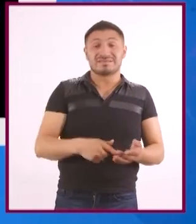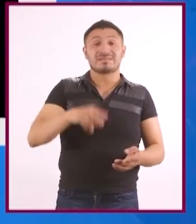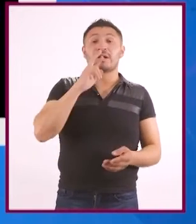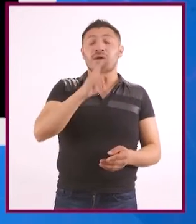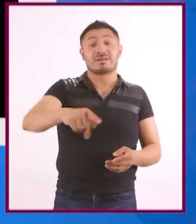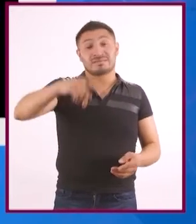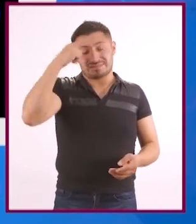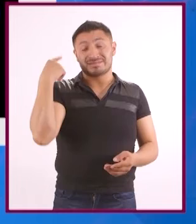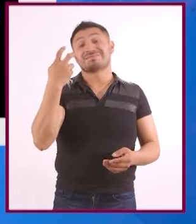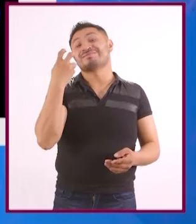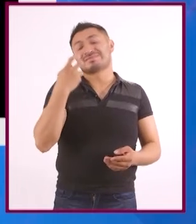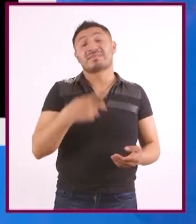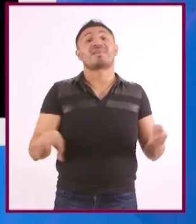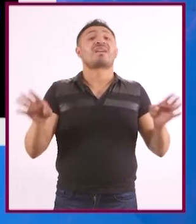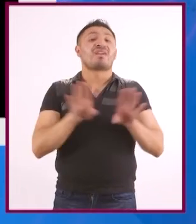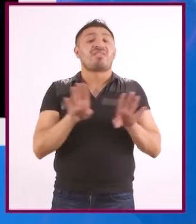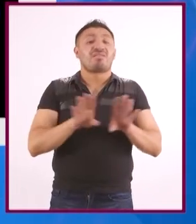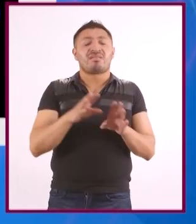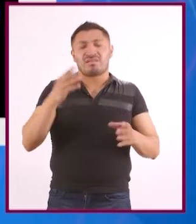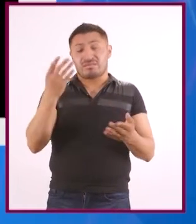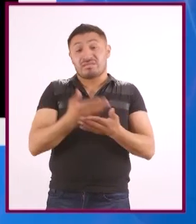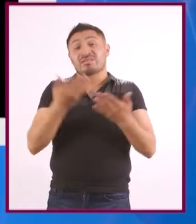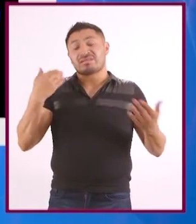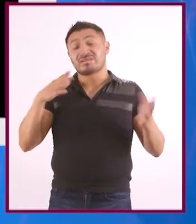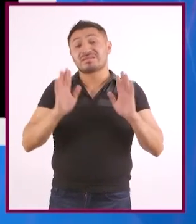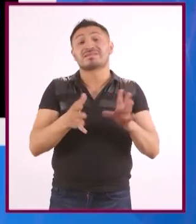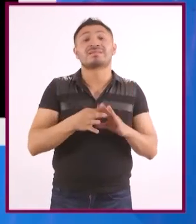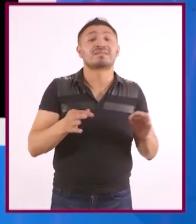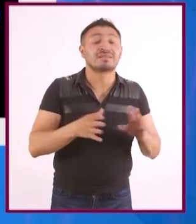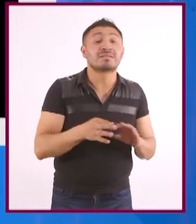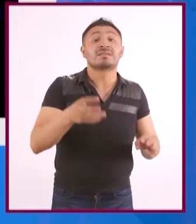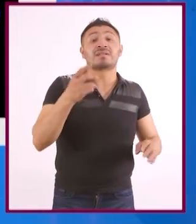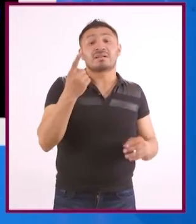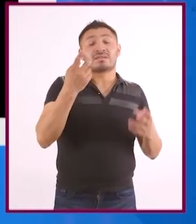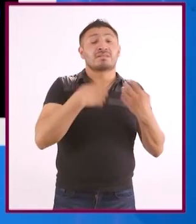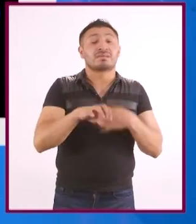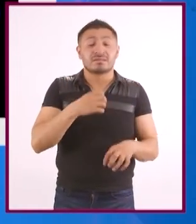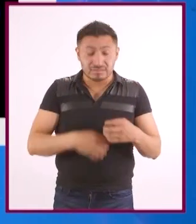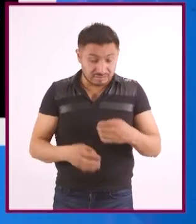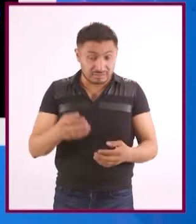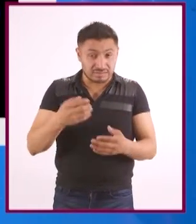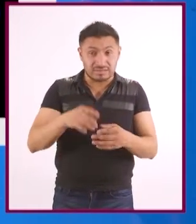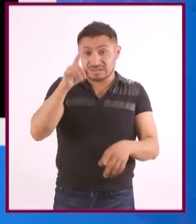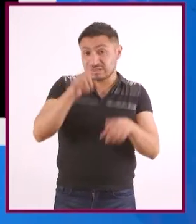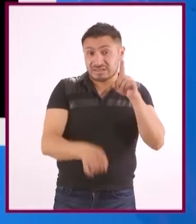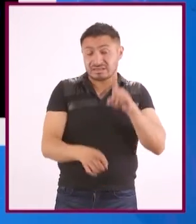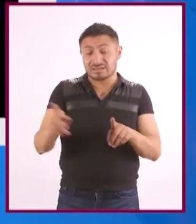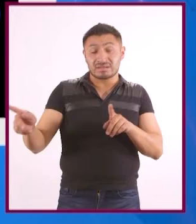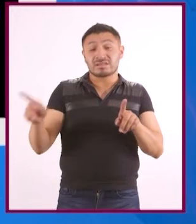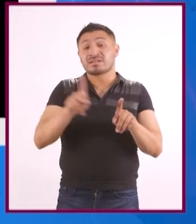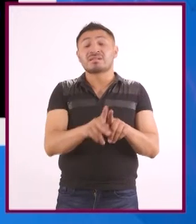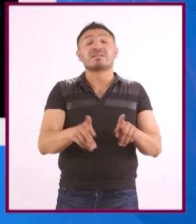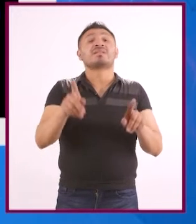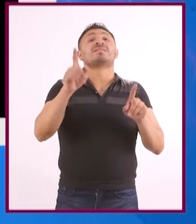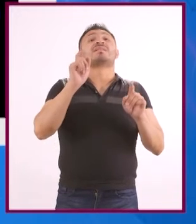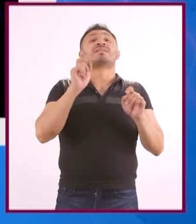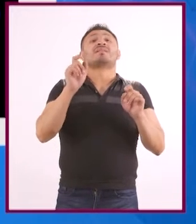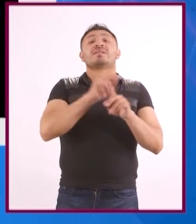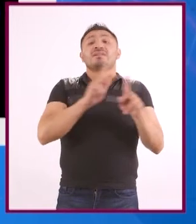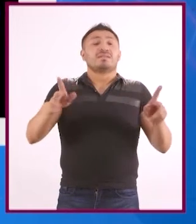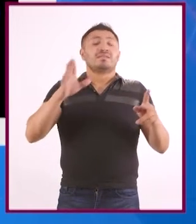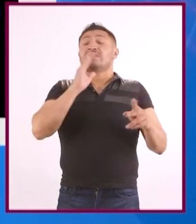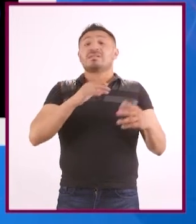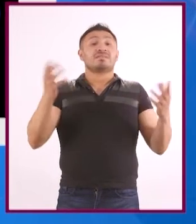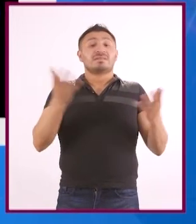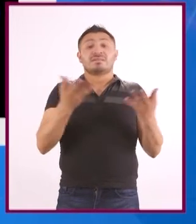¿no? Como ya lo expliqué, una empresa, una dependencia pública no puede